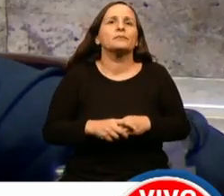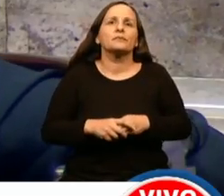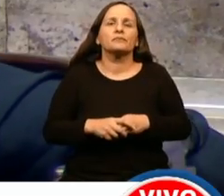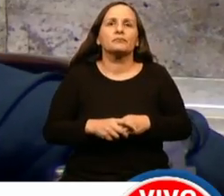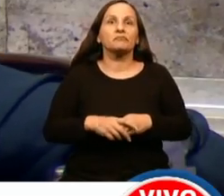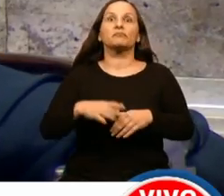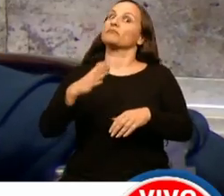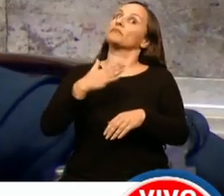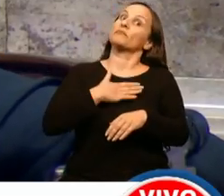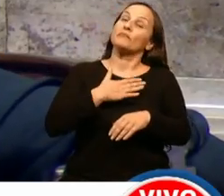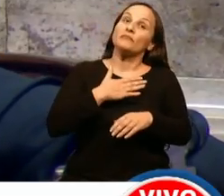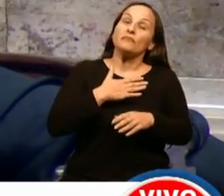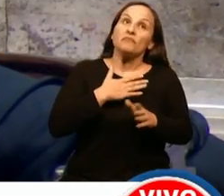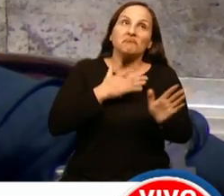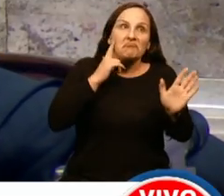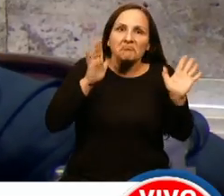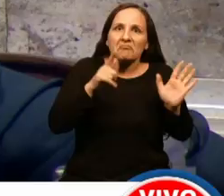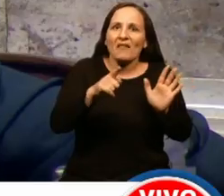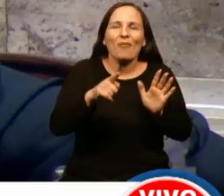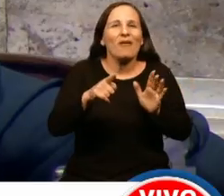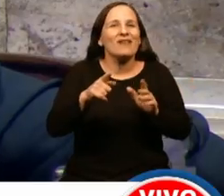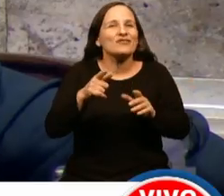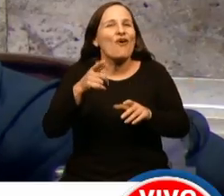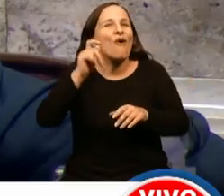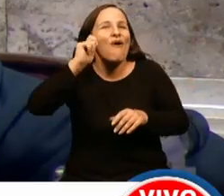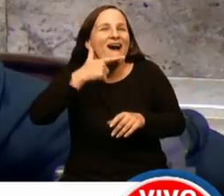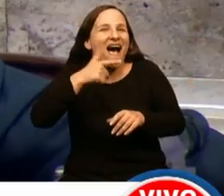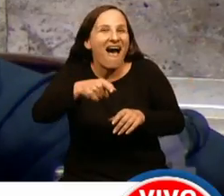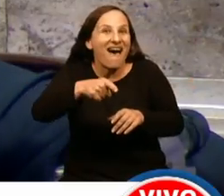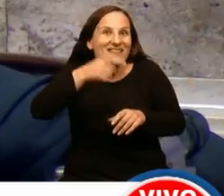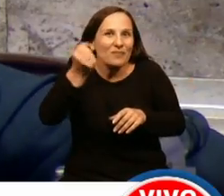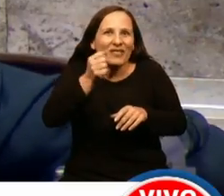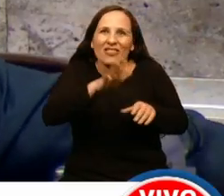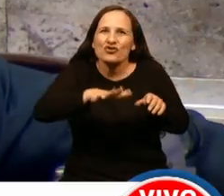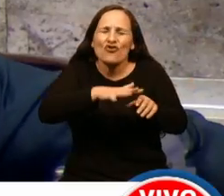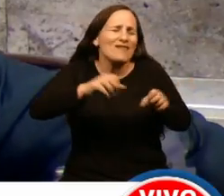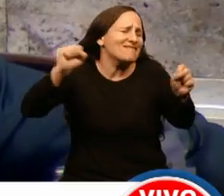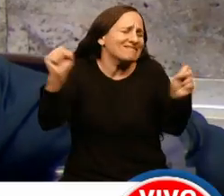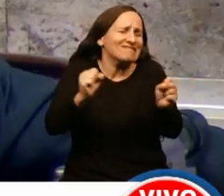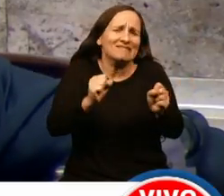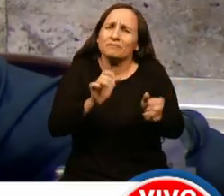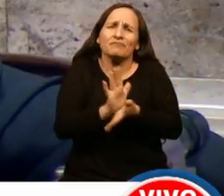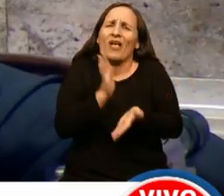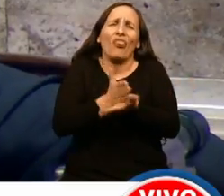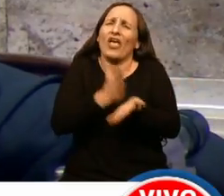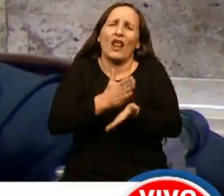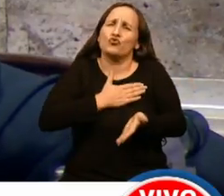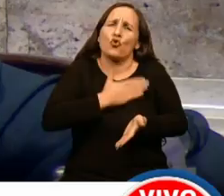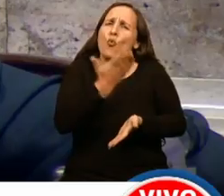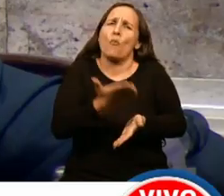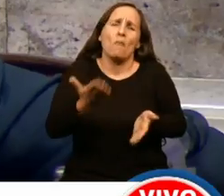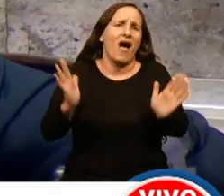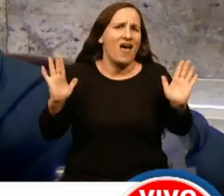contar con un servicio de gas para localidades temperaturas gélidas obviamente es un derecho humano